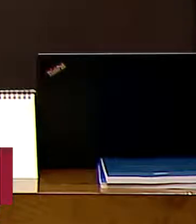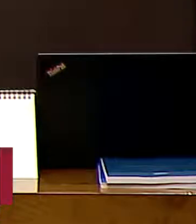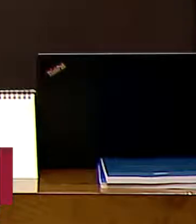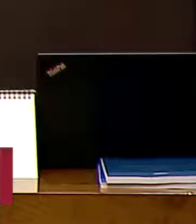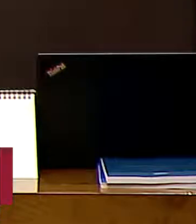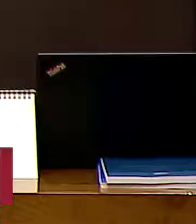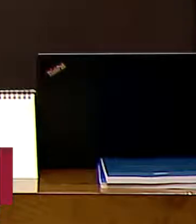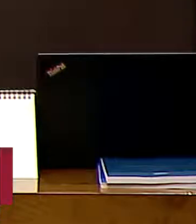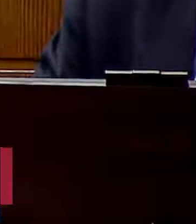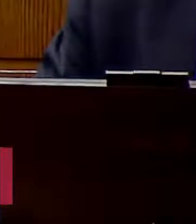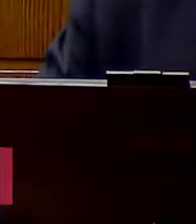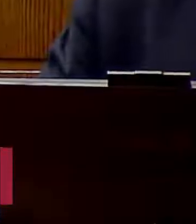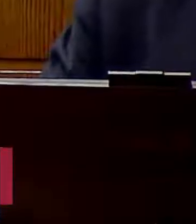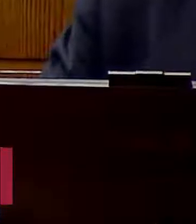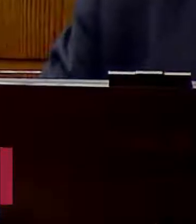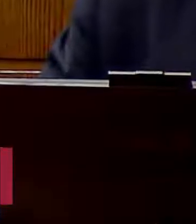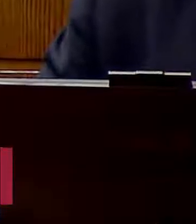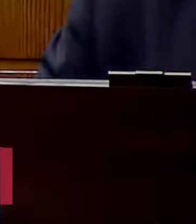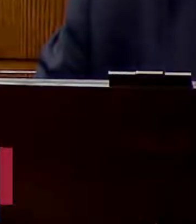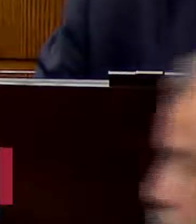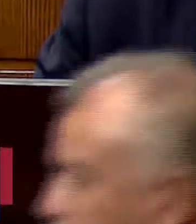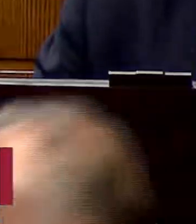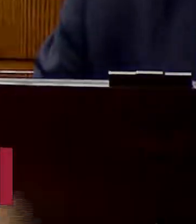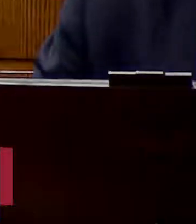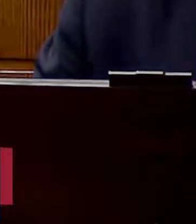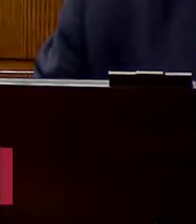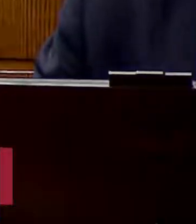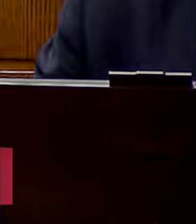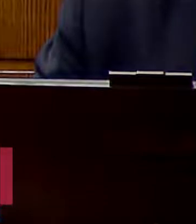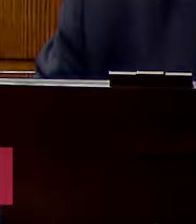Aprovecho de saludar a los estudiantes que hoy día nos acompañan.